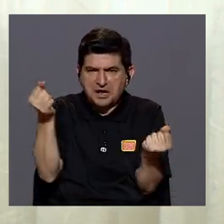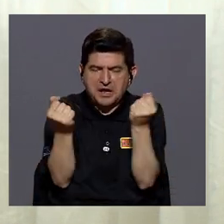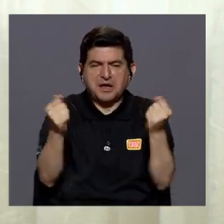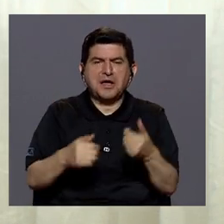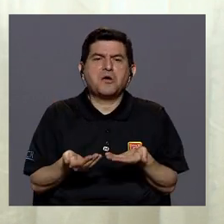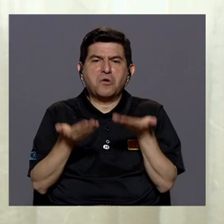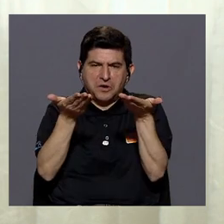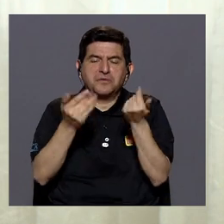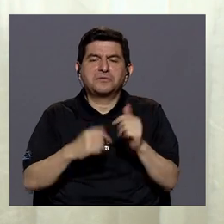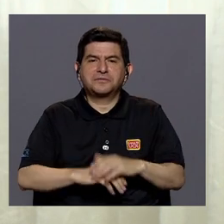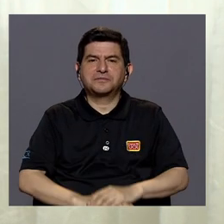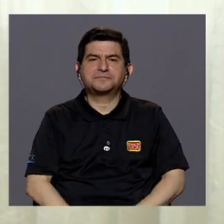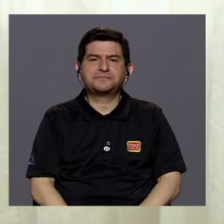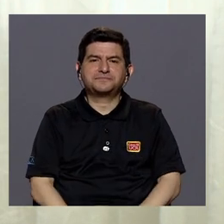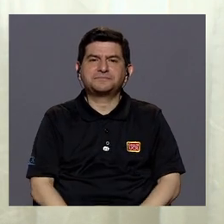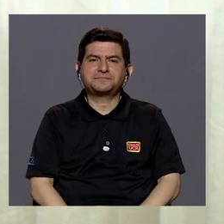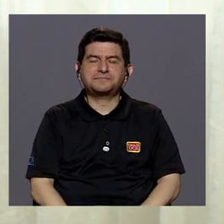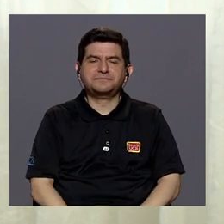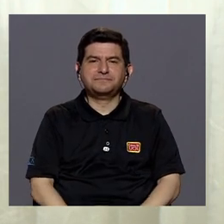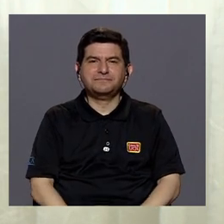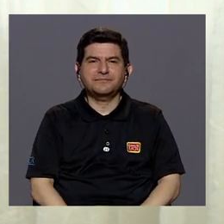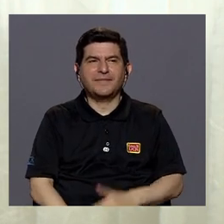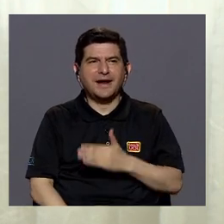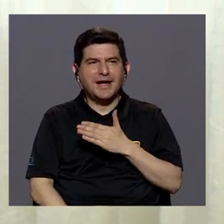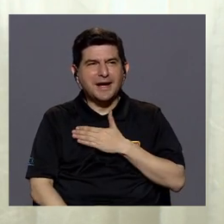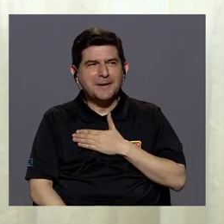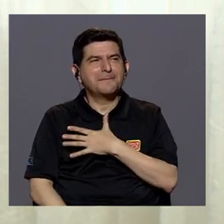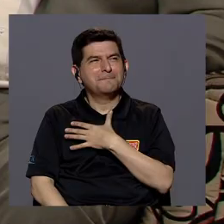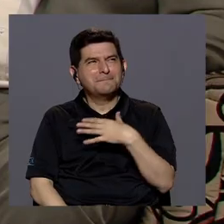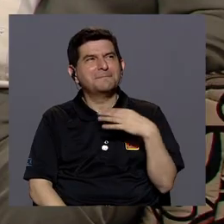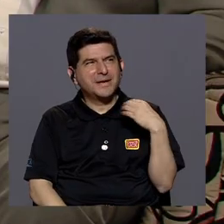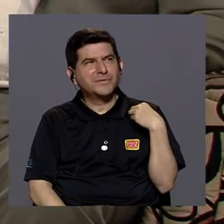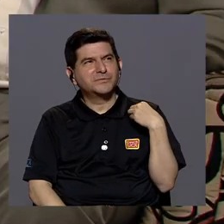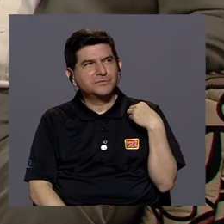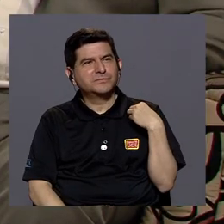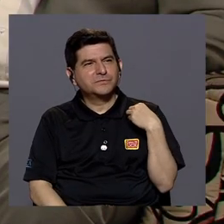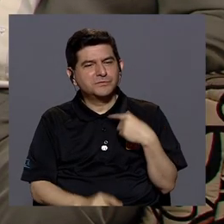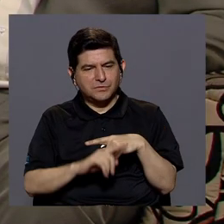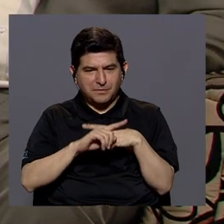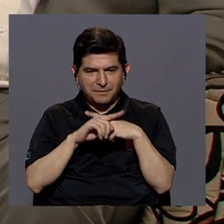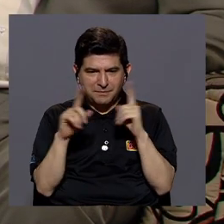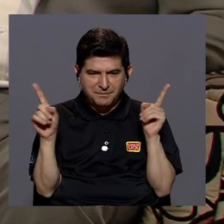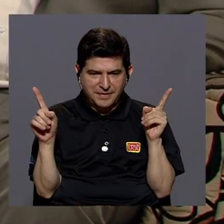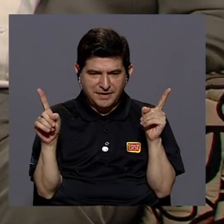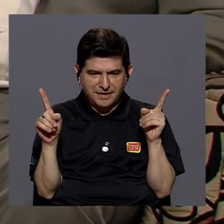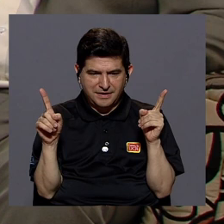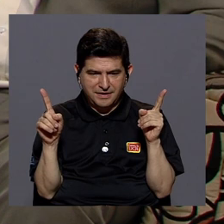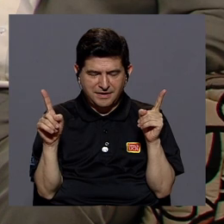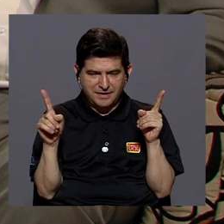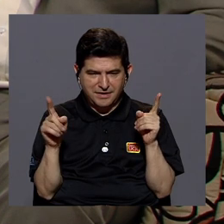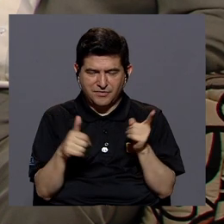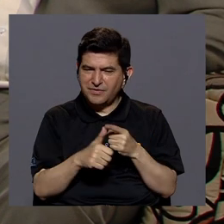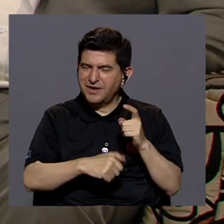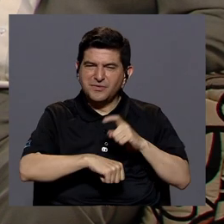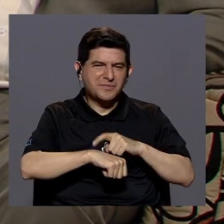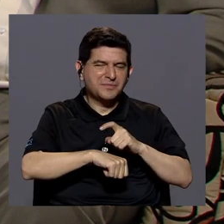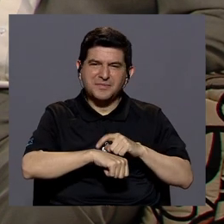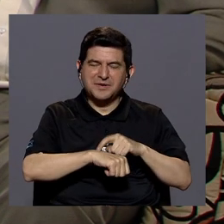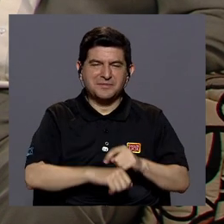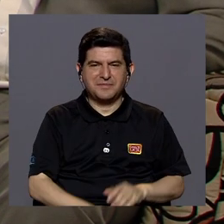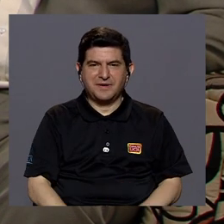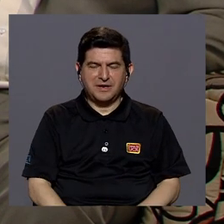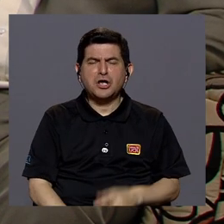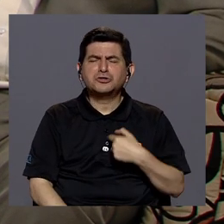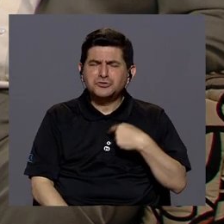Y, uh-huh. Y a mí me gustó la cosa, pero me gustó de principio, de momento. Yo le digo, bueno,